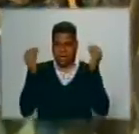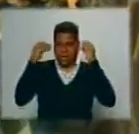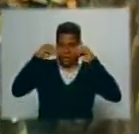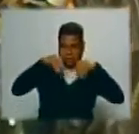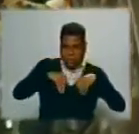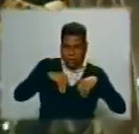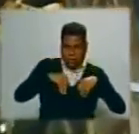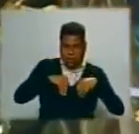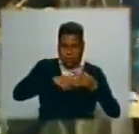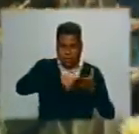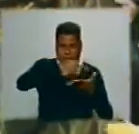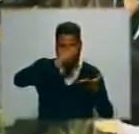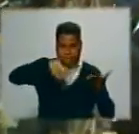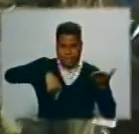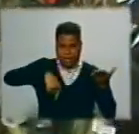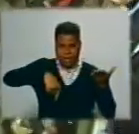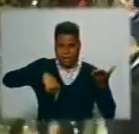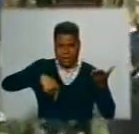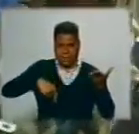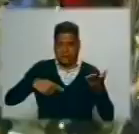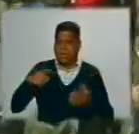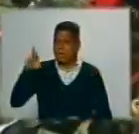suscrito en República Dominicana.